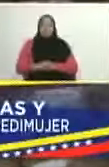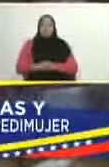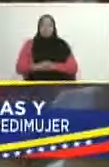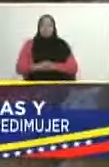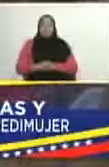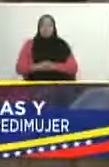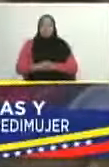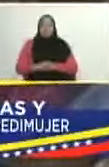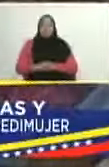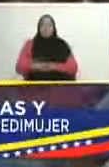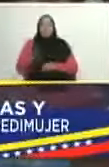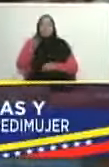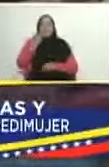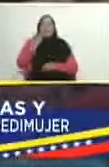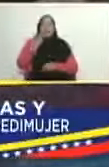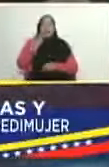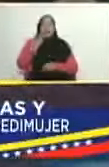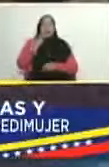Mi madre,